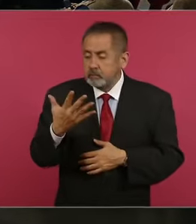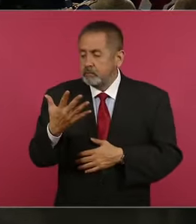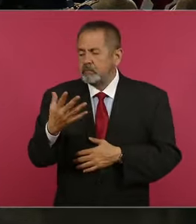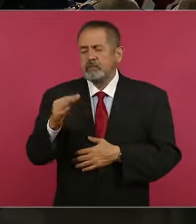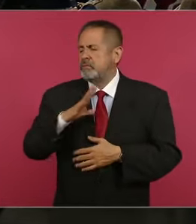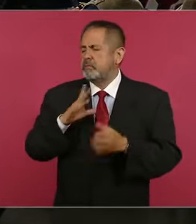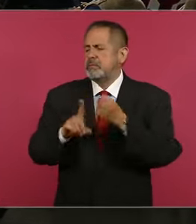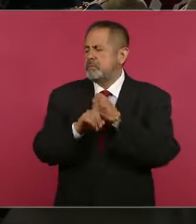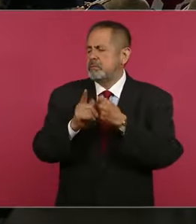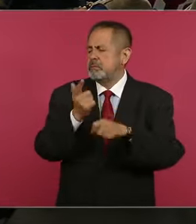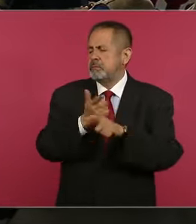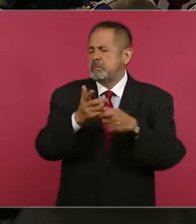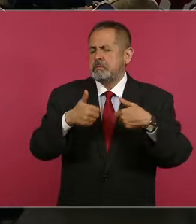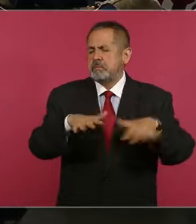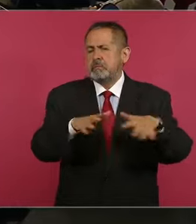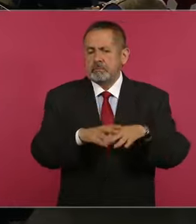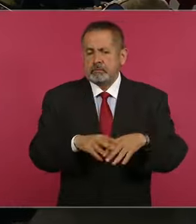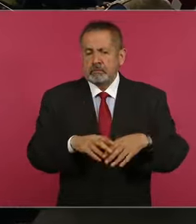podía